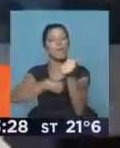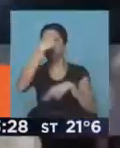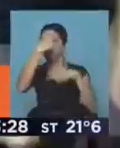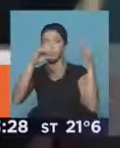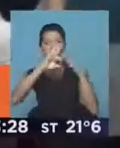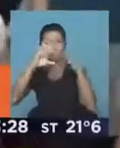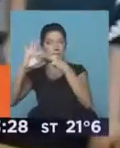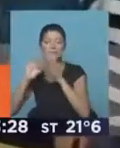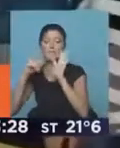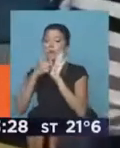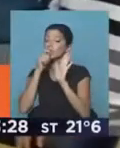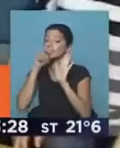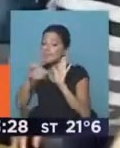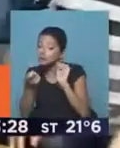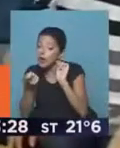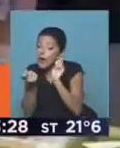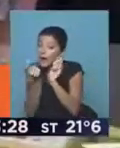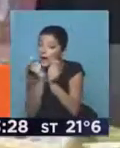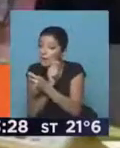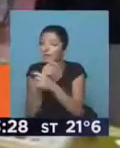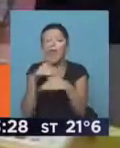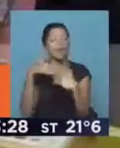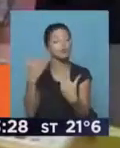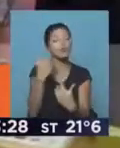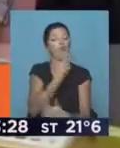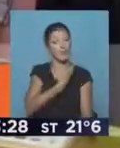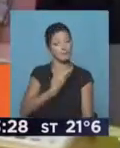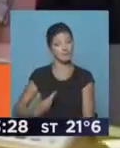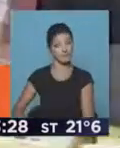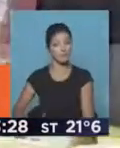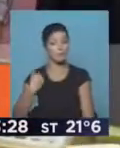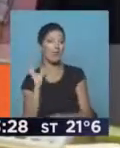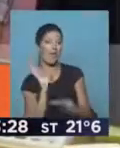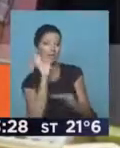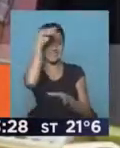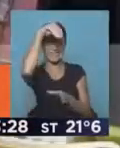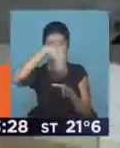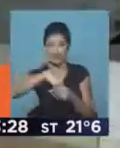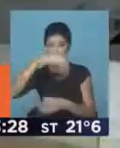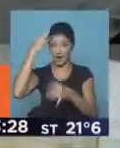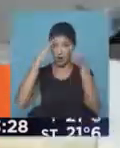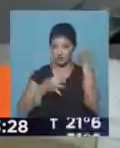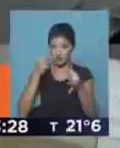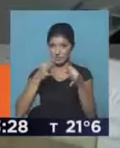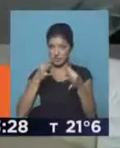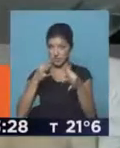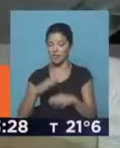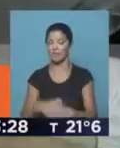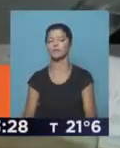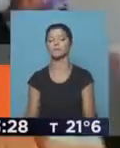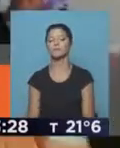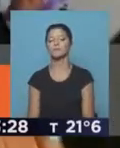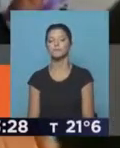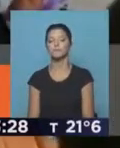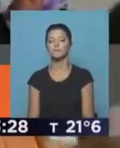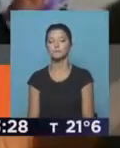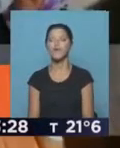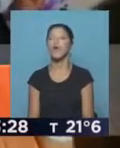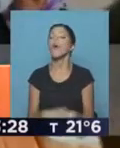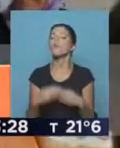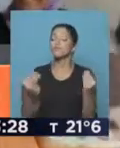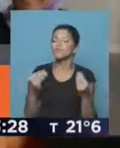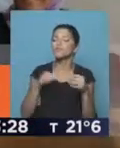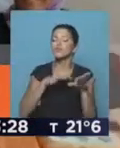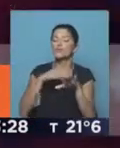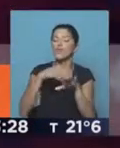en consulta permite que el presidente intervenga en la justicia a través de ciertos nombramientos. Es que en reiteradas